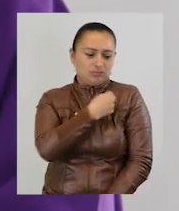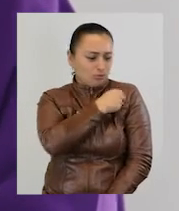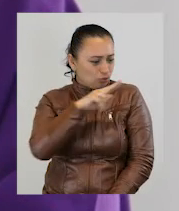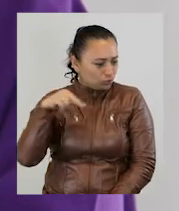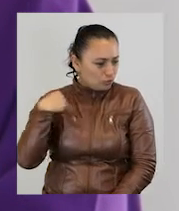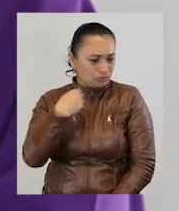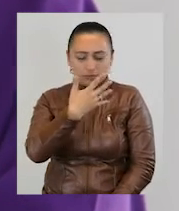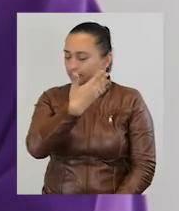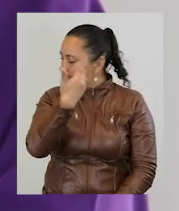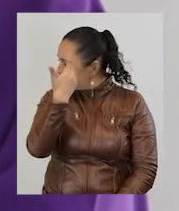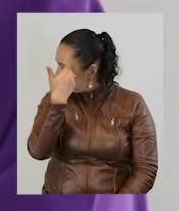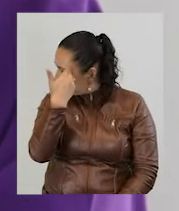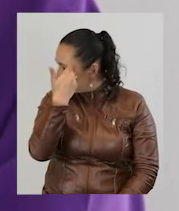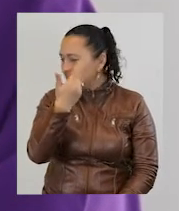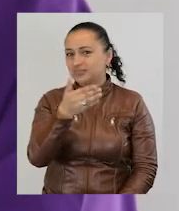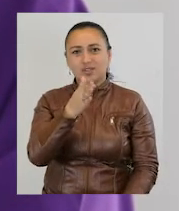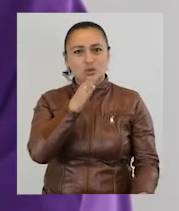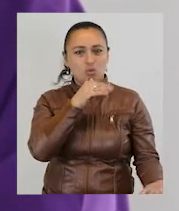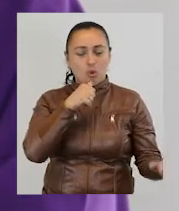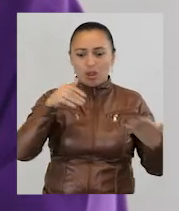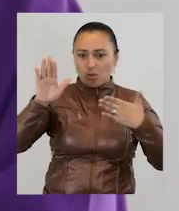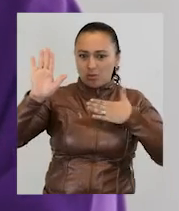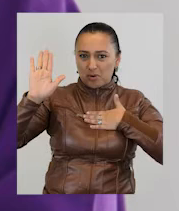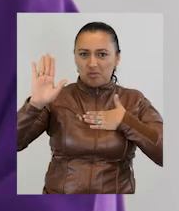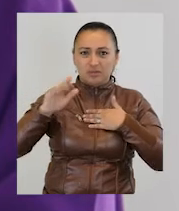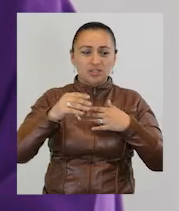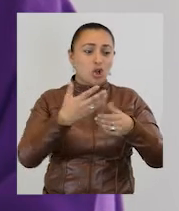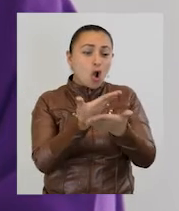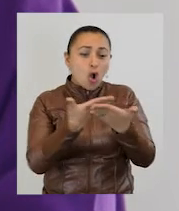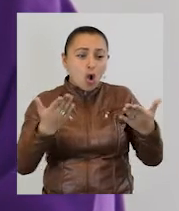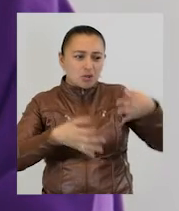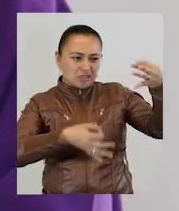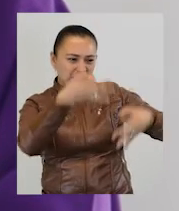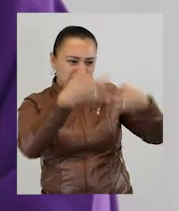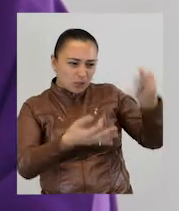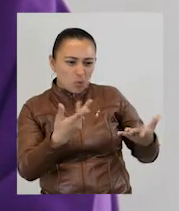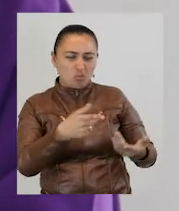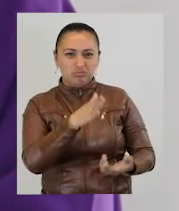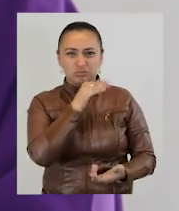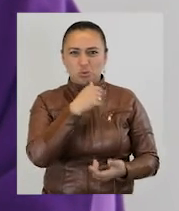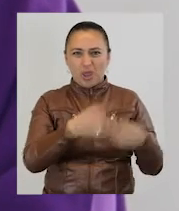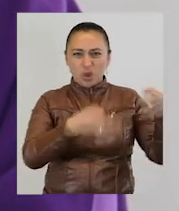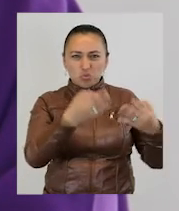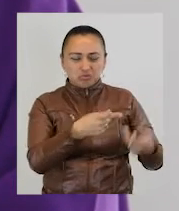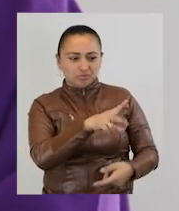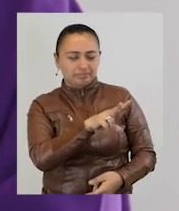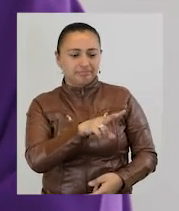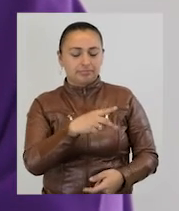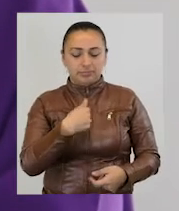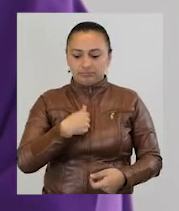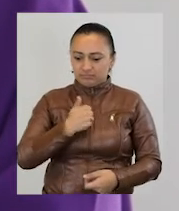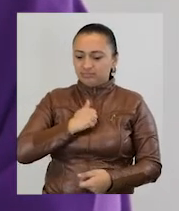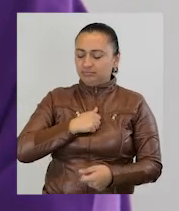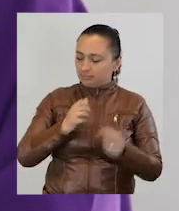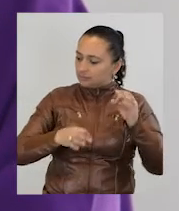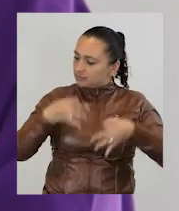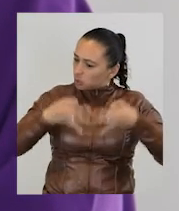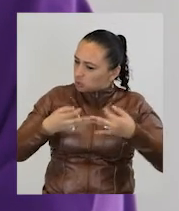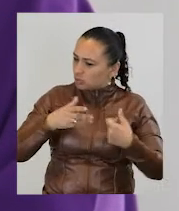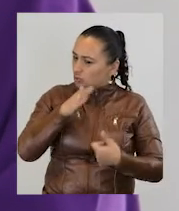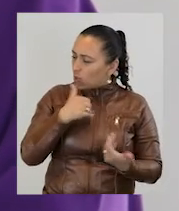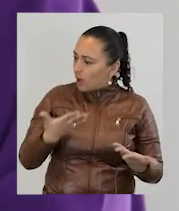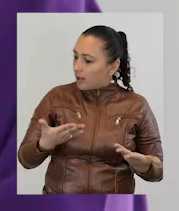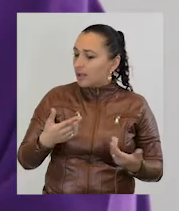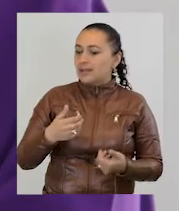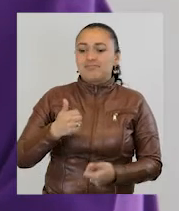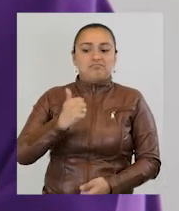nuestra indiferencia, con nuestra falta de compromiso, con las injusticias que a diario cometemos.